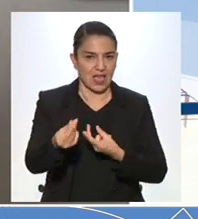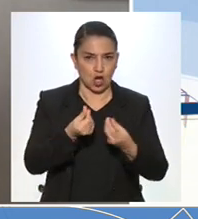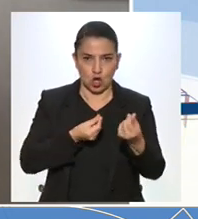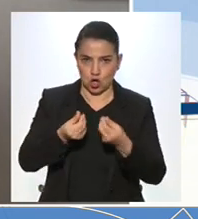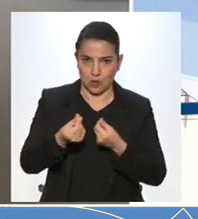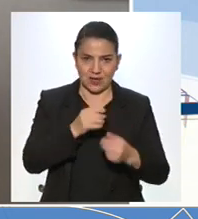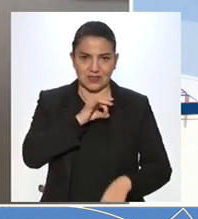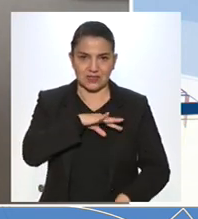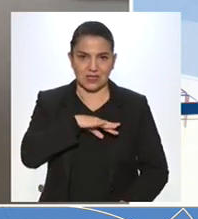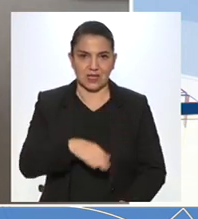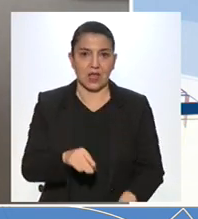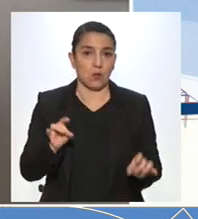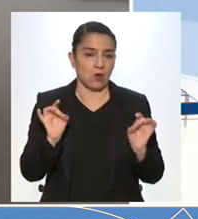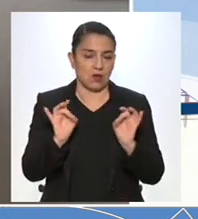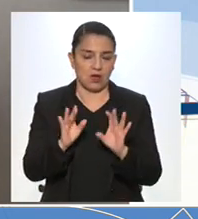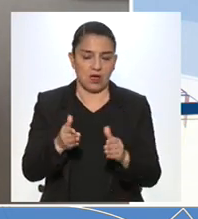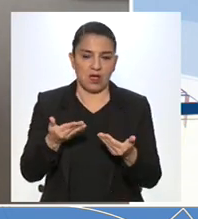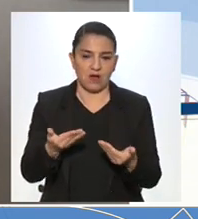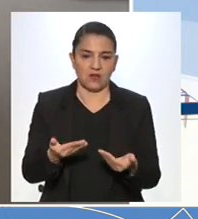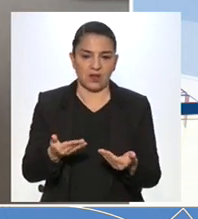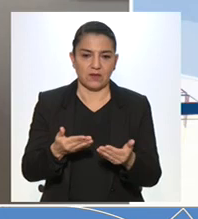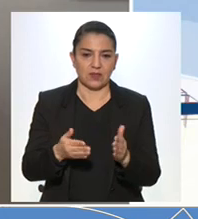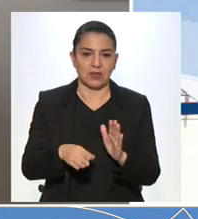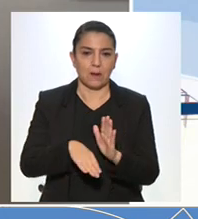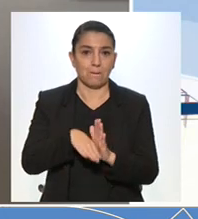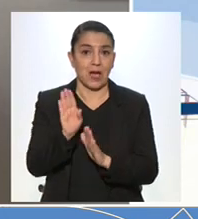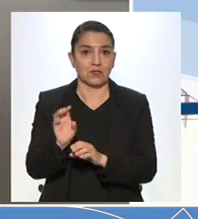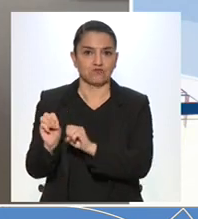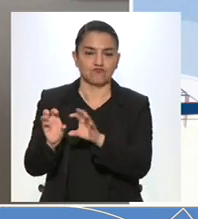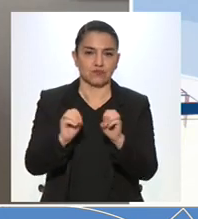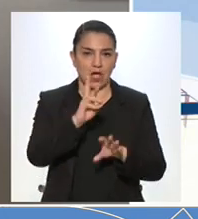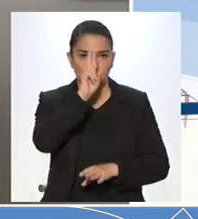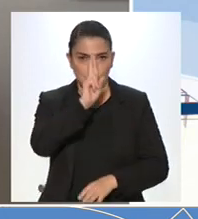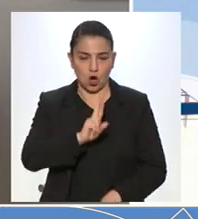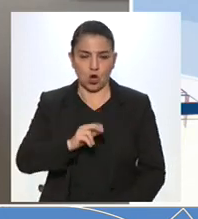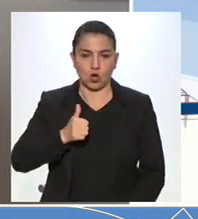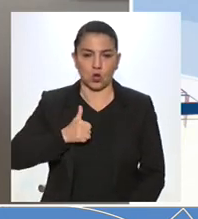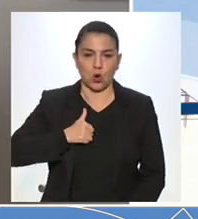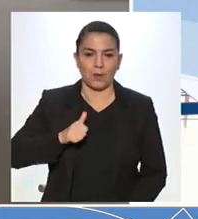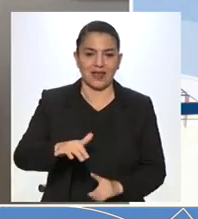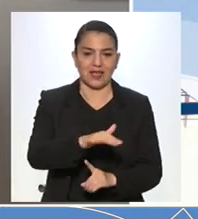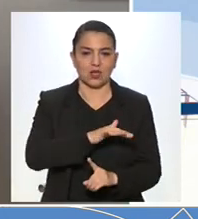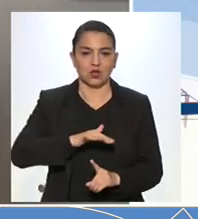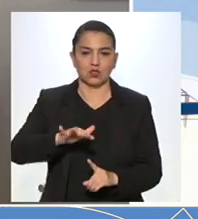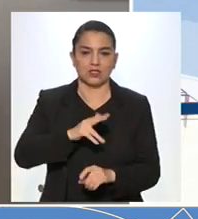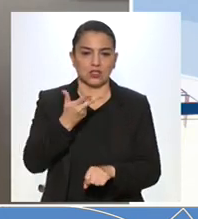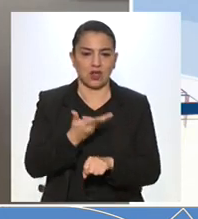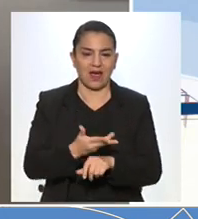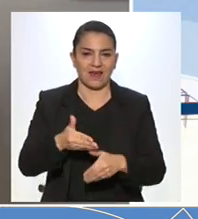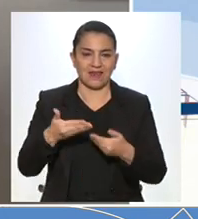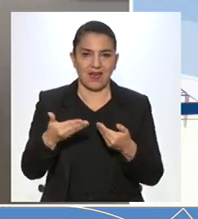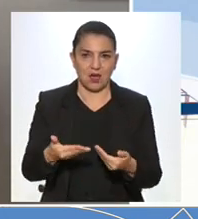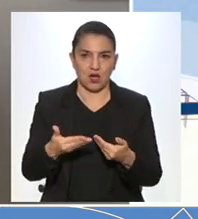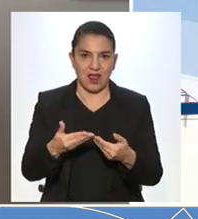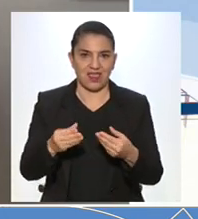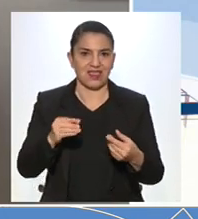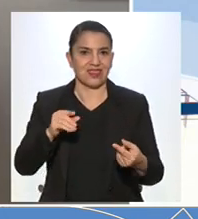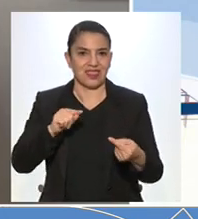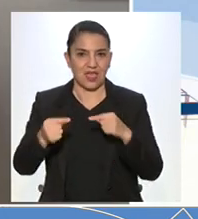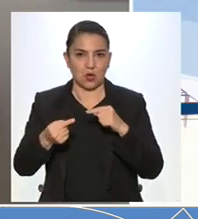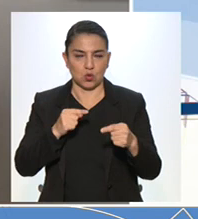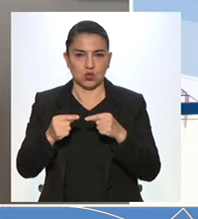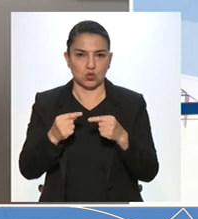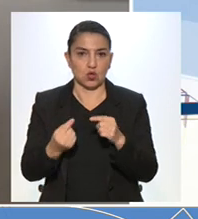país. Probablemente habrá que hacer más pedagogía respecto del rol que cumple, y en el contexto actual de la discusión constitucional es una